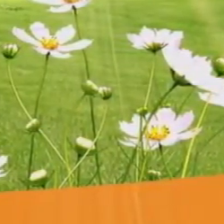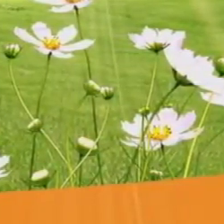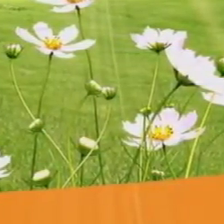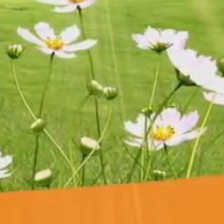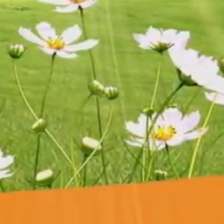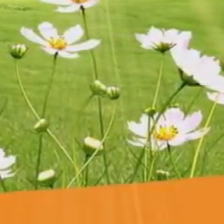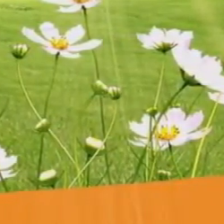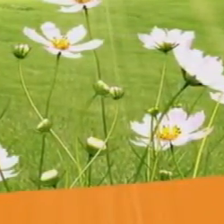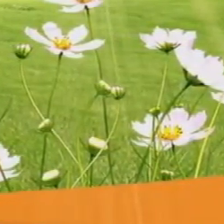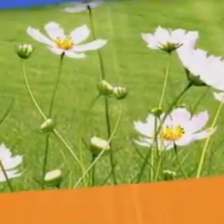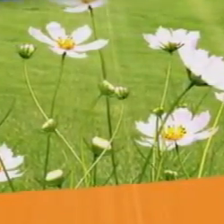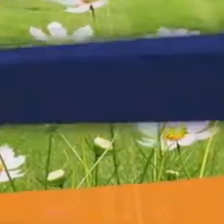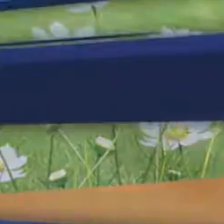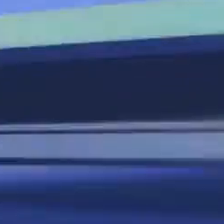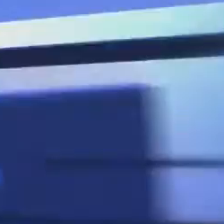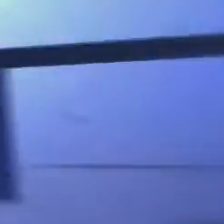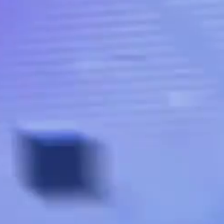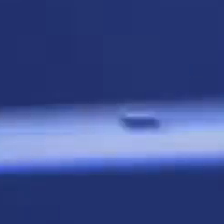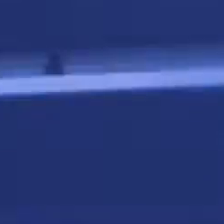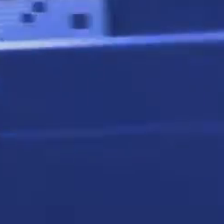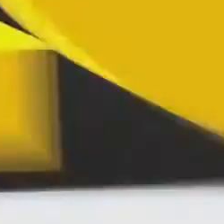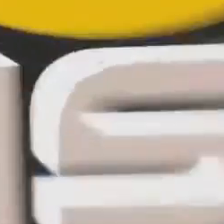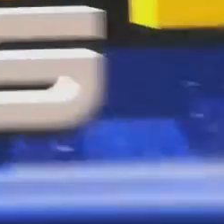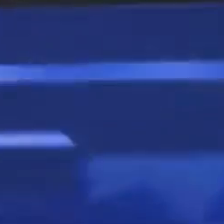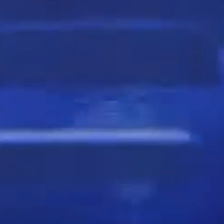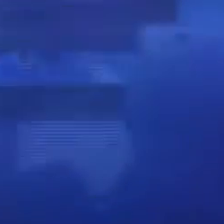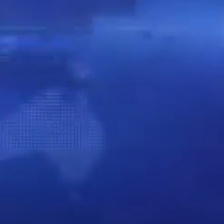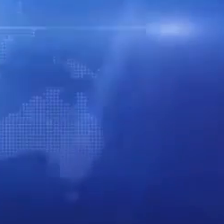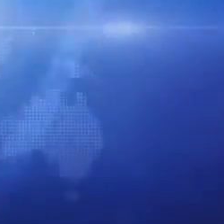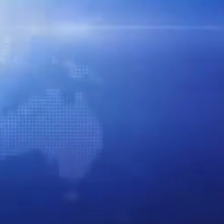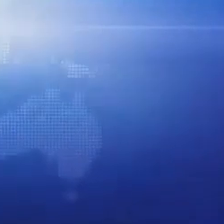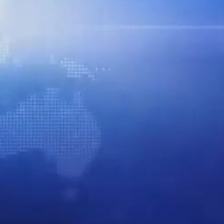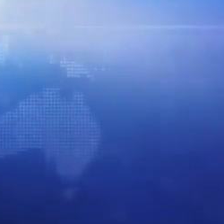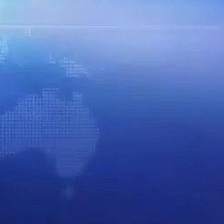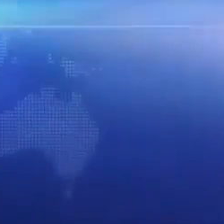en limpieza. Enlace Noticias, lo que usted quiere ver.